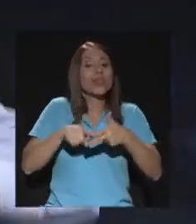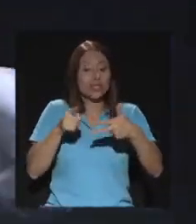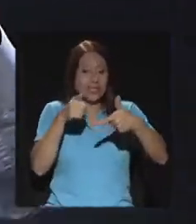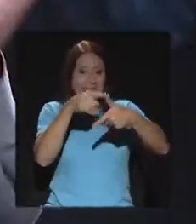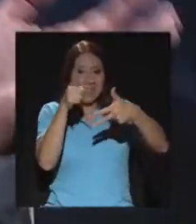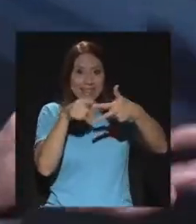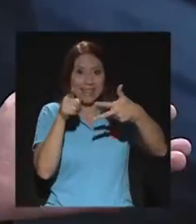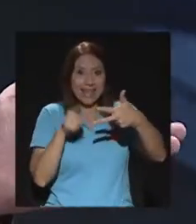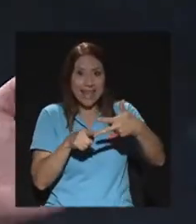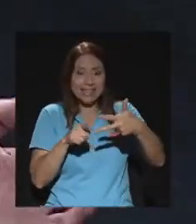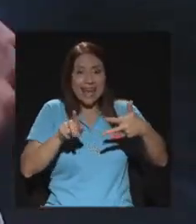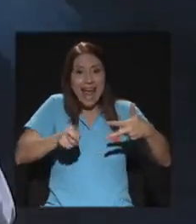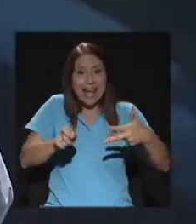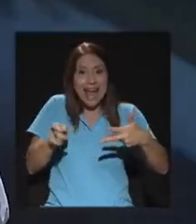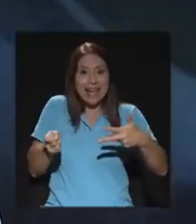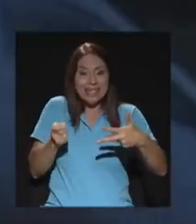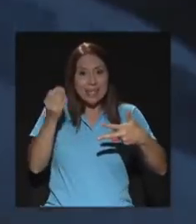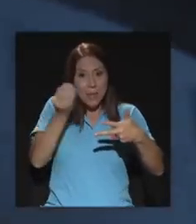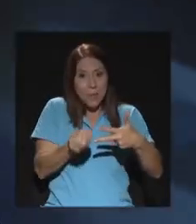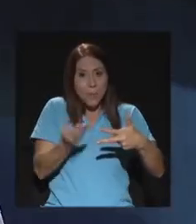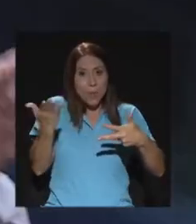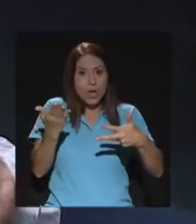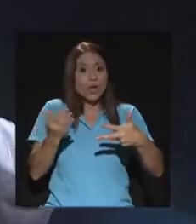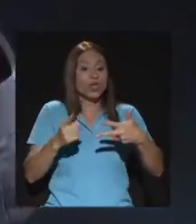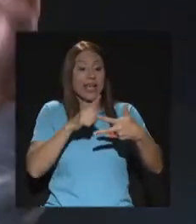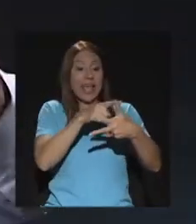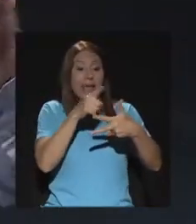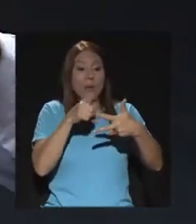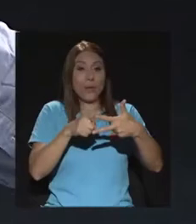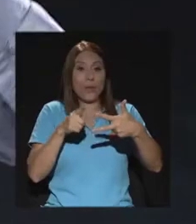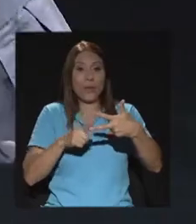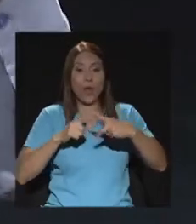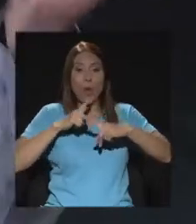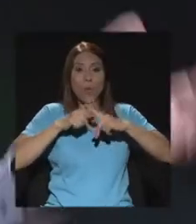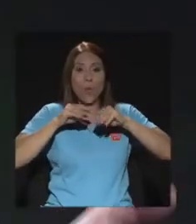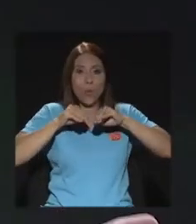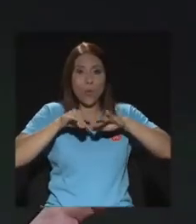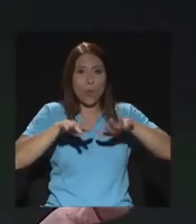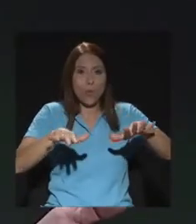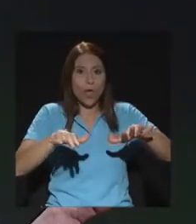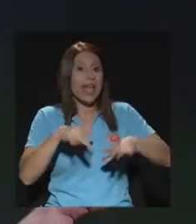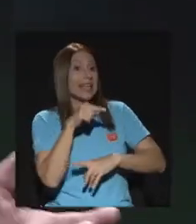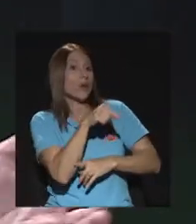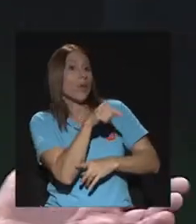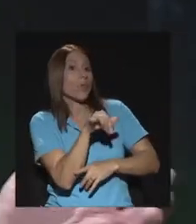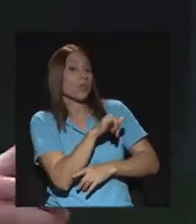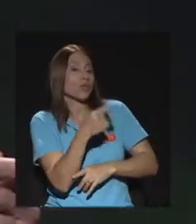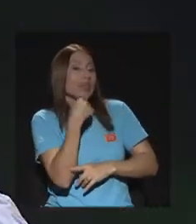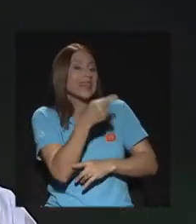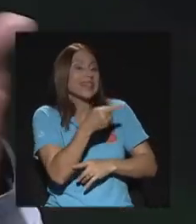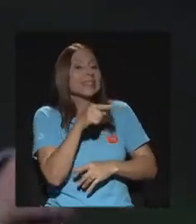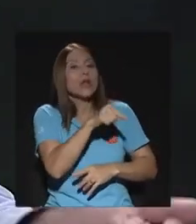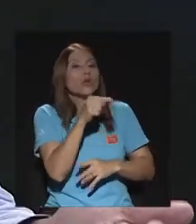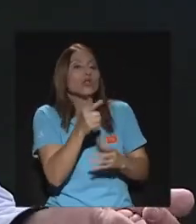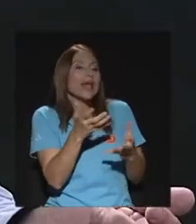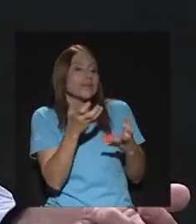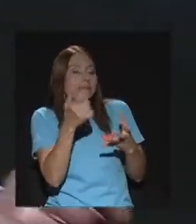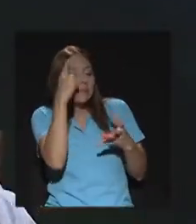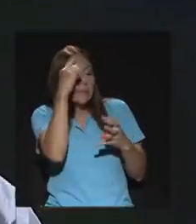estatales que, multiplexados a como dice usted, que sería, digamos, tu imaginario ideal, serían